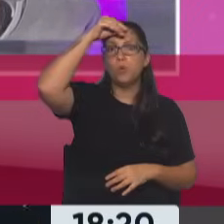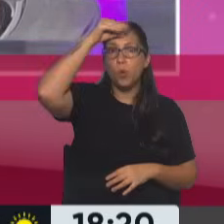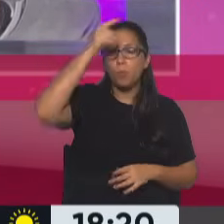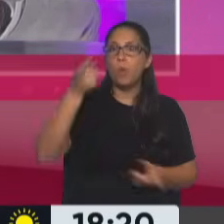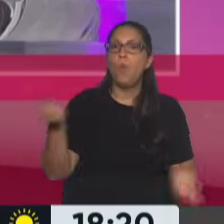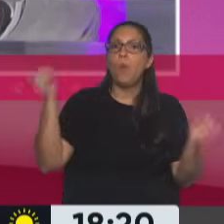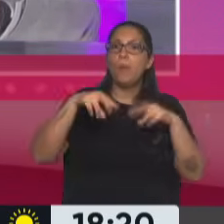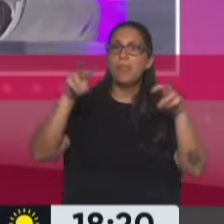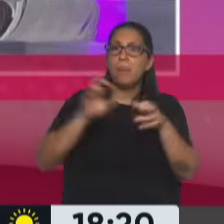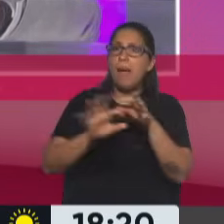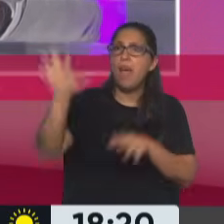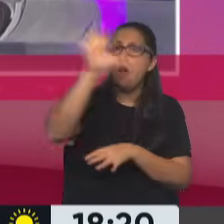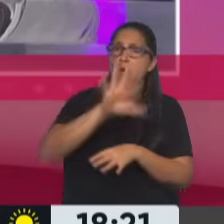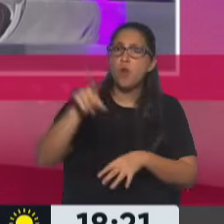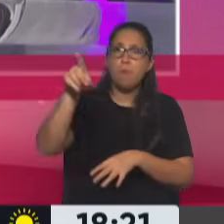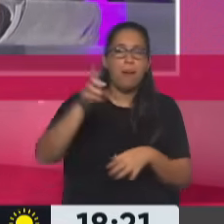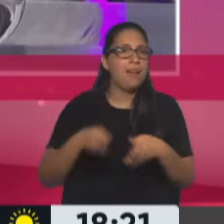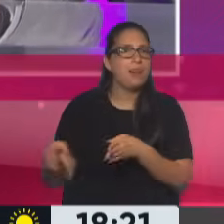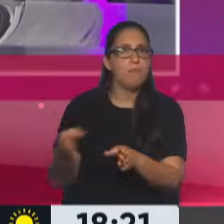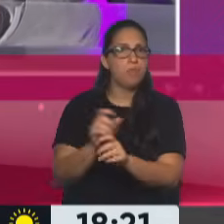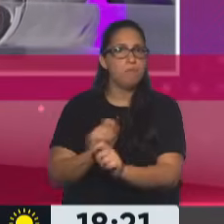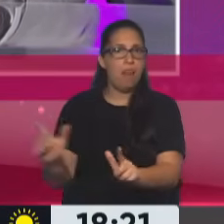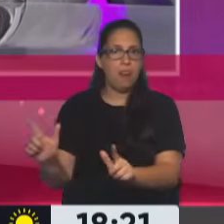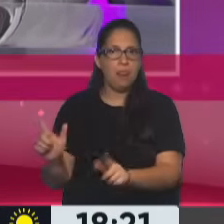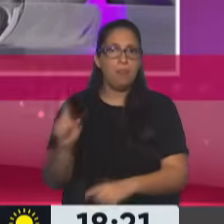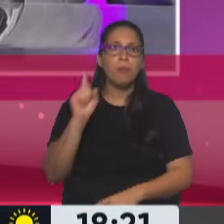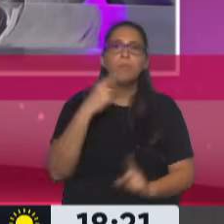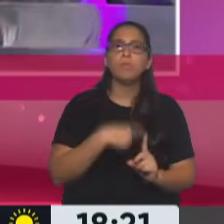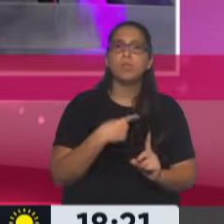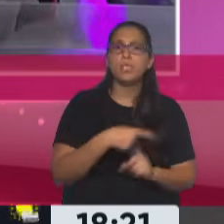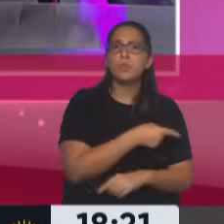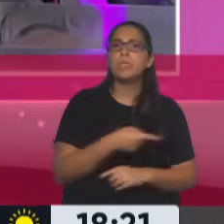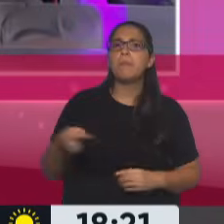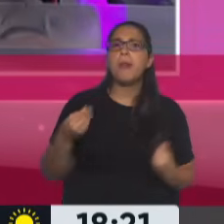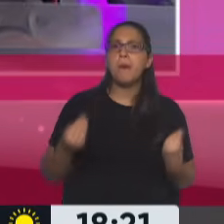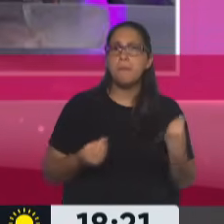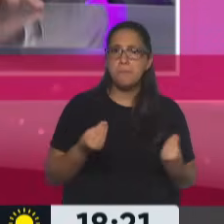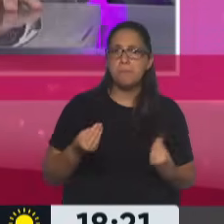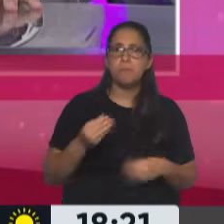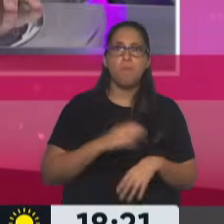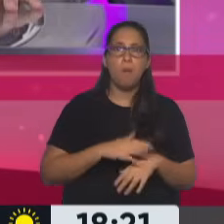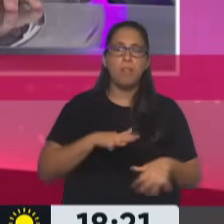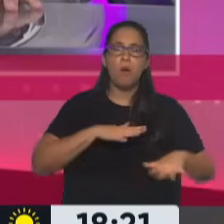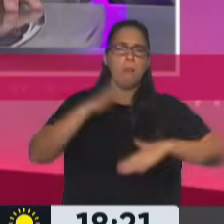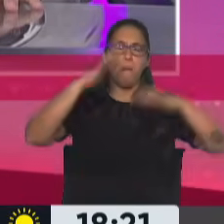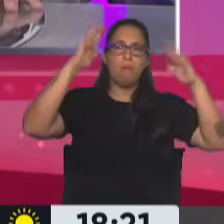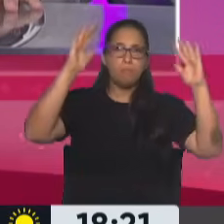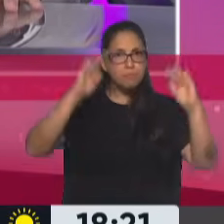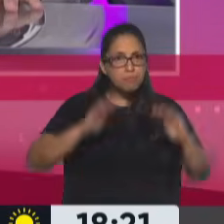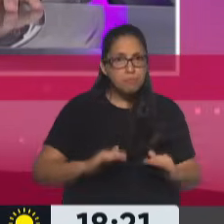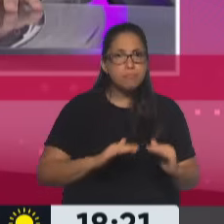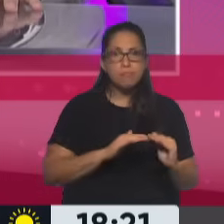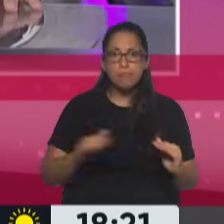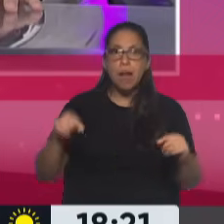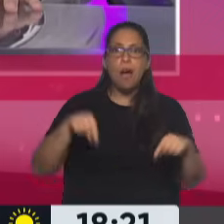dice Europa está yendo por la mala dirección. ¿Qué es lo positivo que pasó esta semana también, cuando la espuma baja? Que ahora se armó